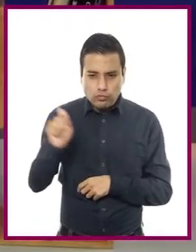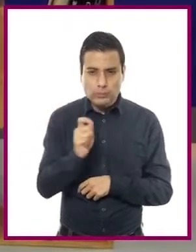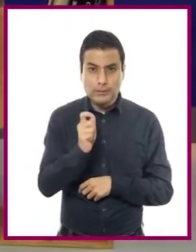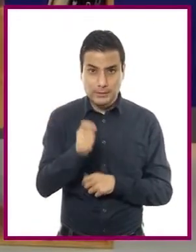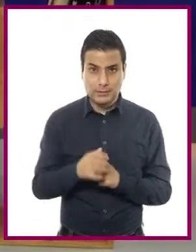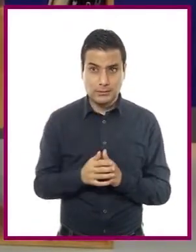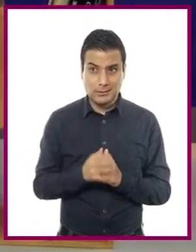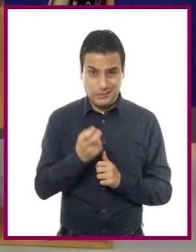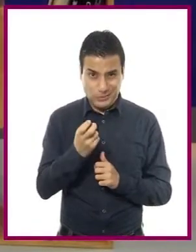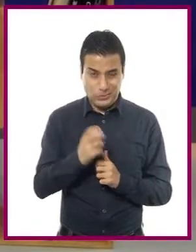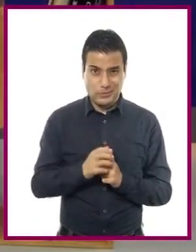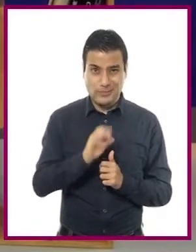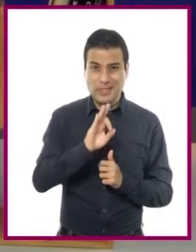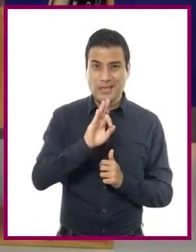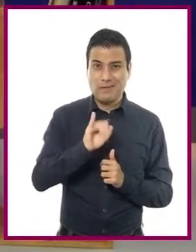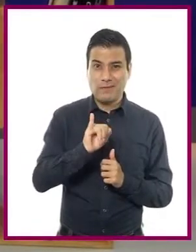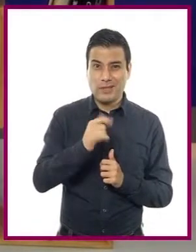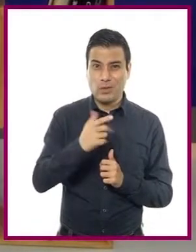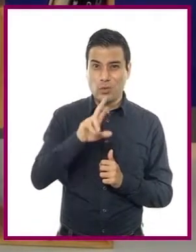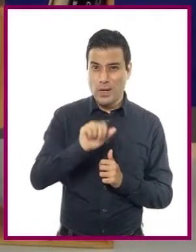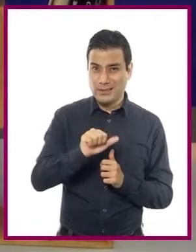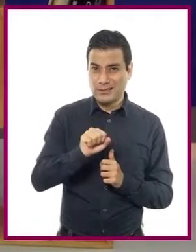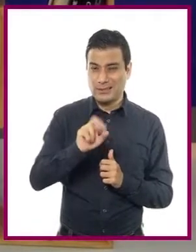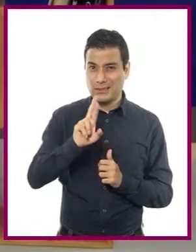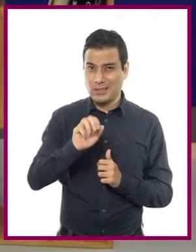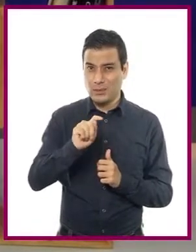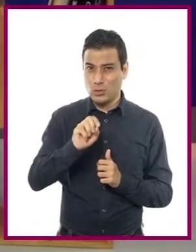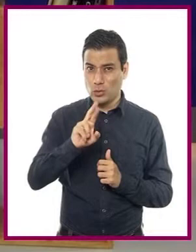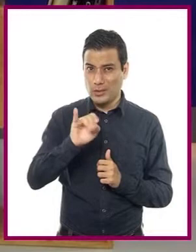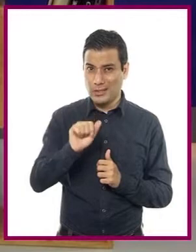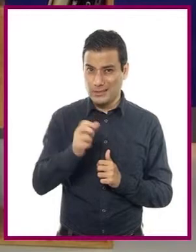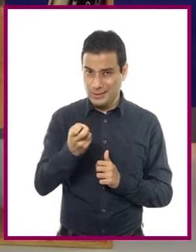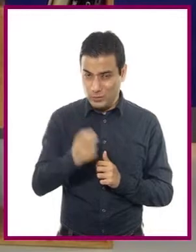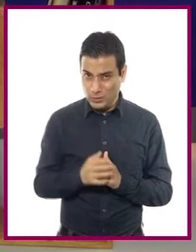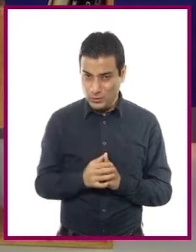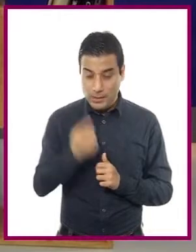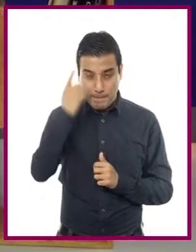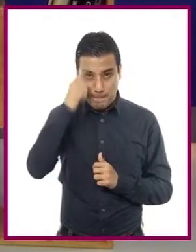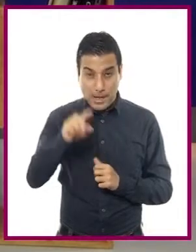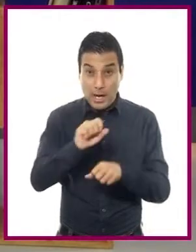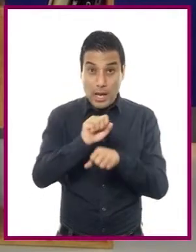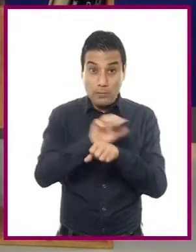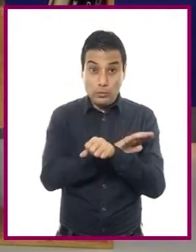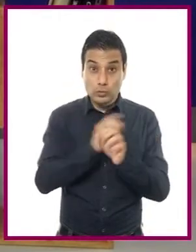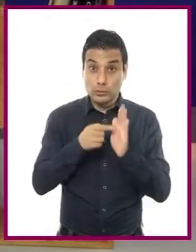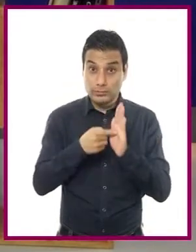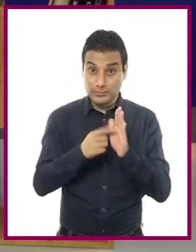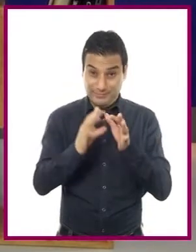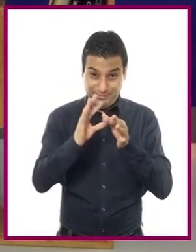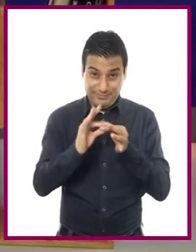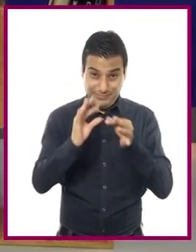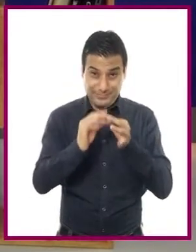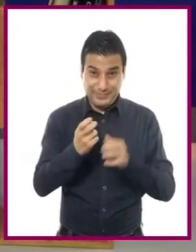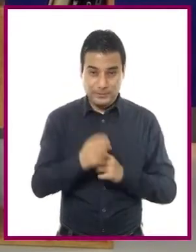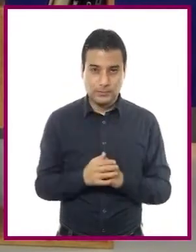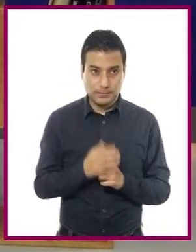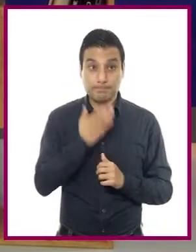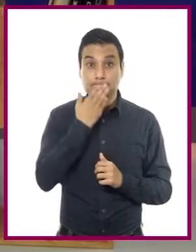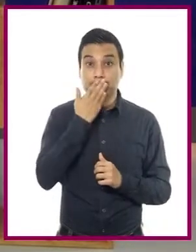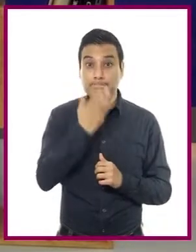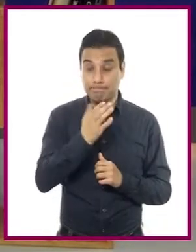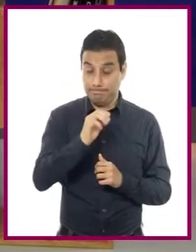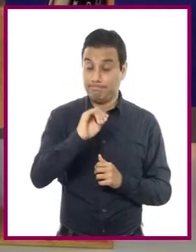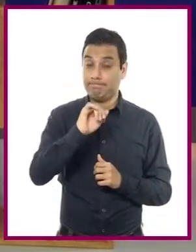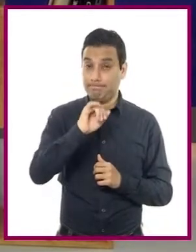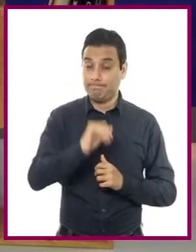figuras retóricas que utilizó el autor para reforzar las emociones que transmiten las imágenes? Muy bien,